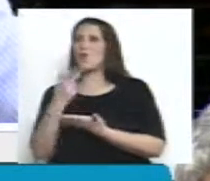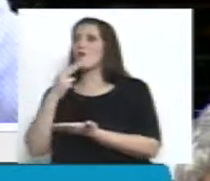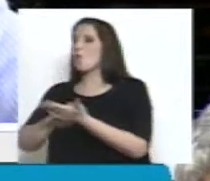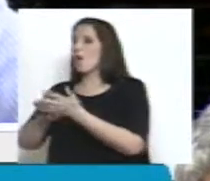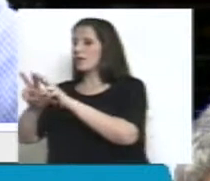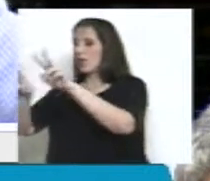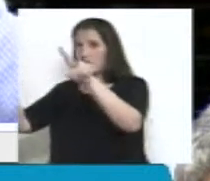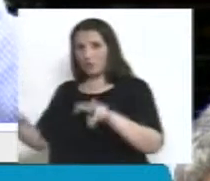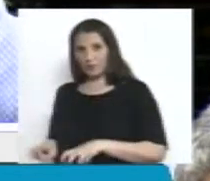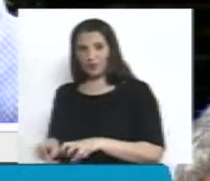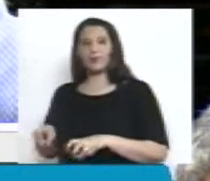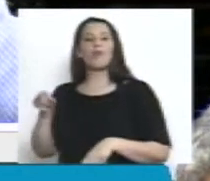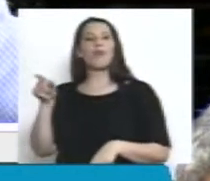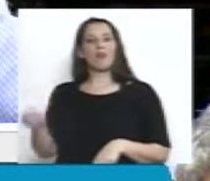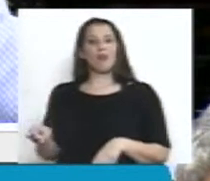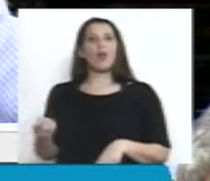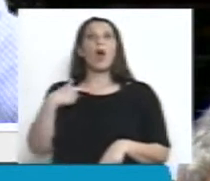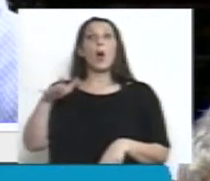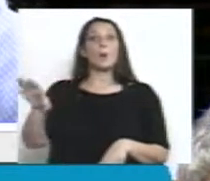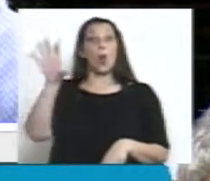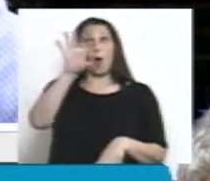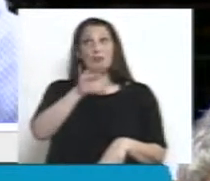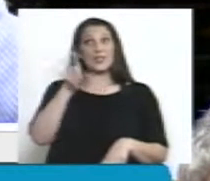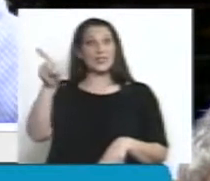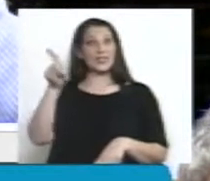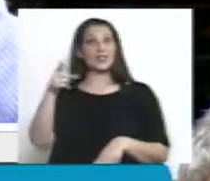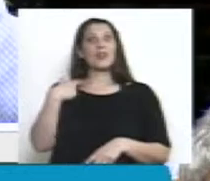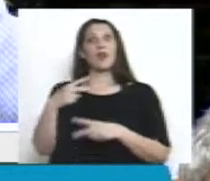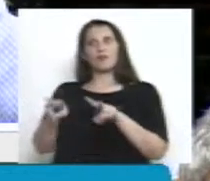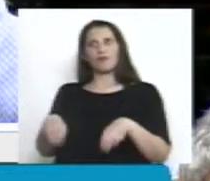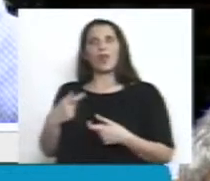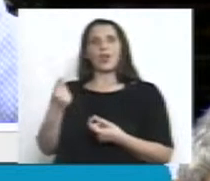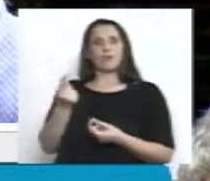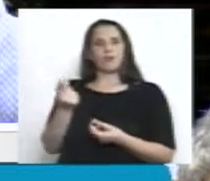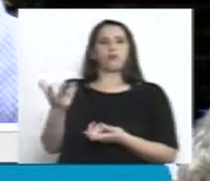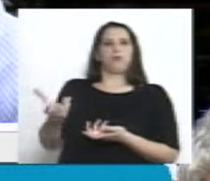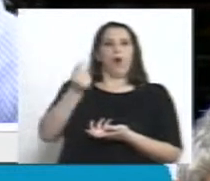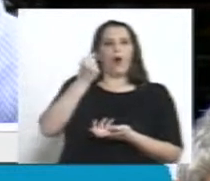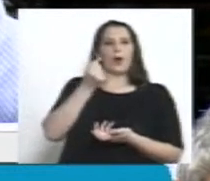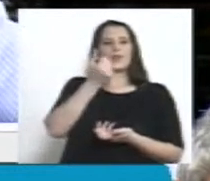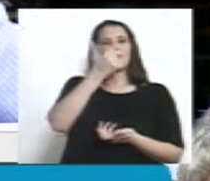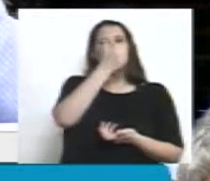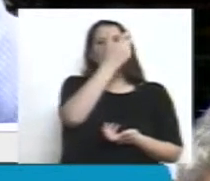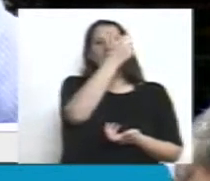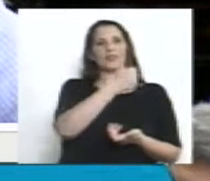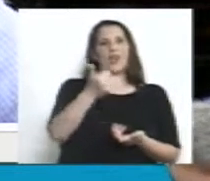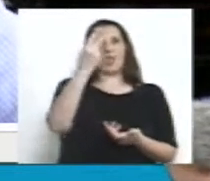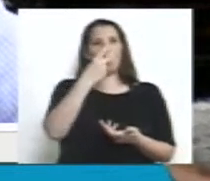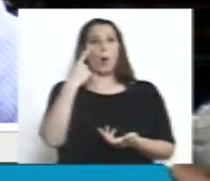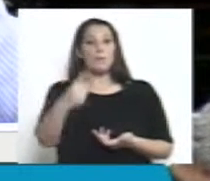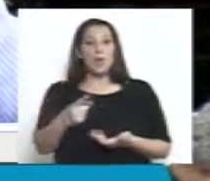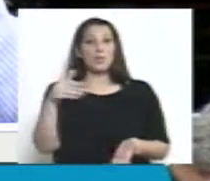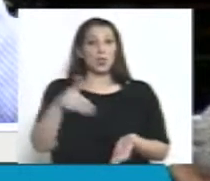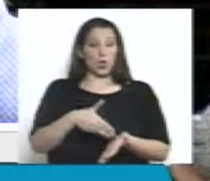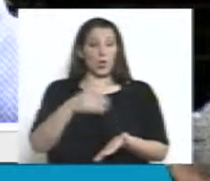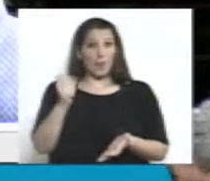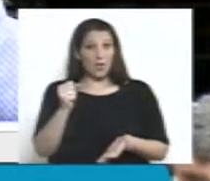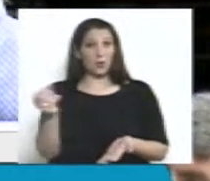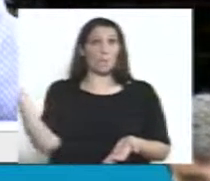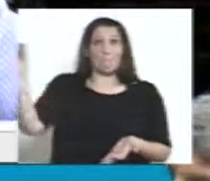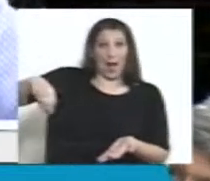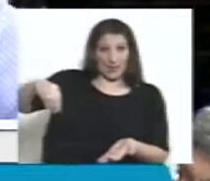impuestos, significarían para las provincias más de 62.000 millones de pesos extras. 62.000 millones